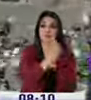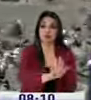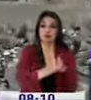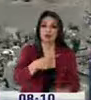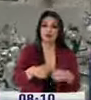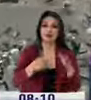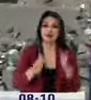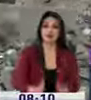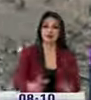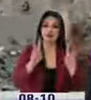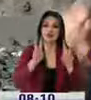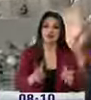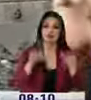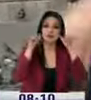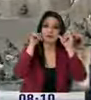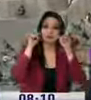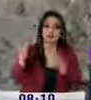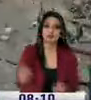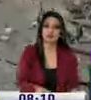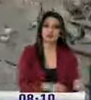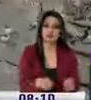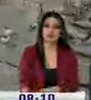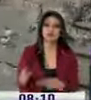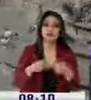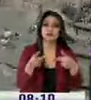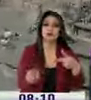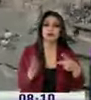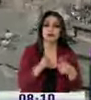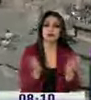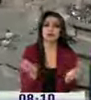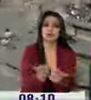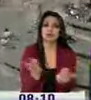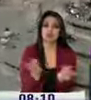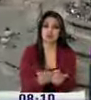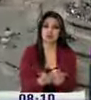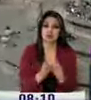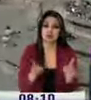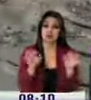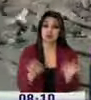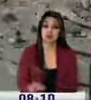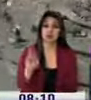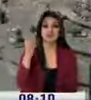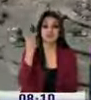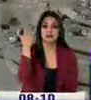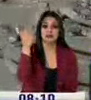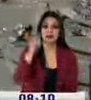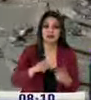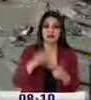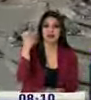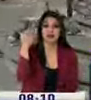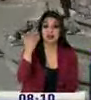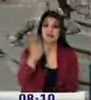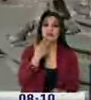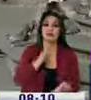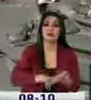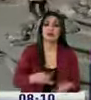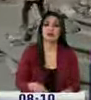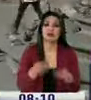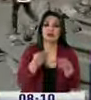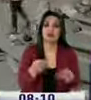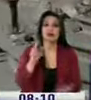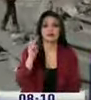pueblo de Quito en el tema de los toros y la basura. Como están fuera del juego el alcalde y el vicealcalde, va la carta dirigida a